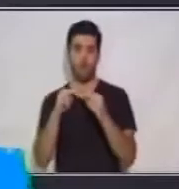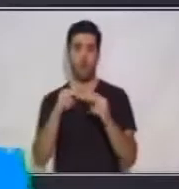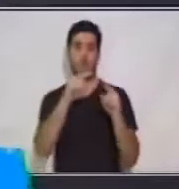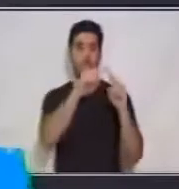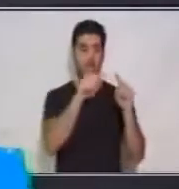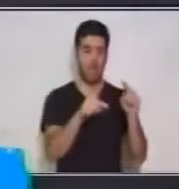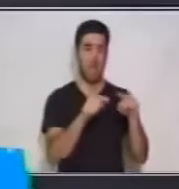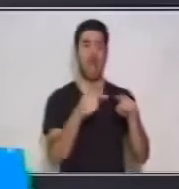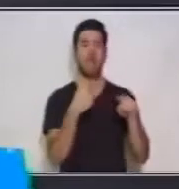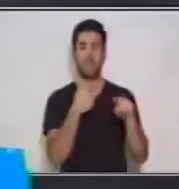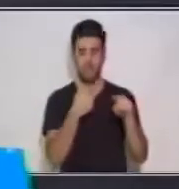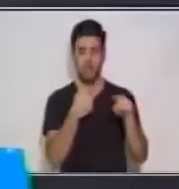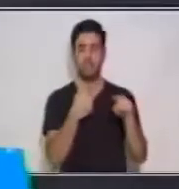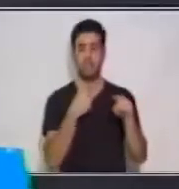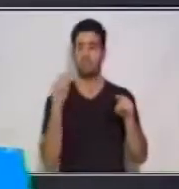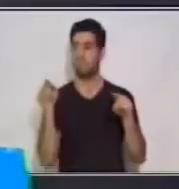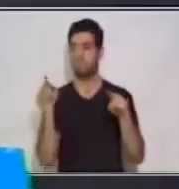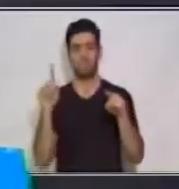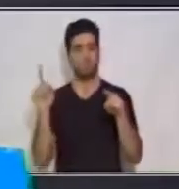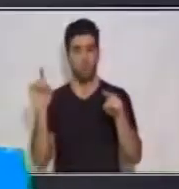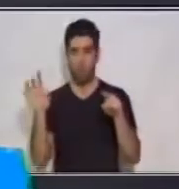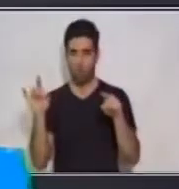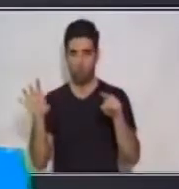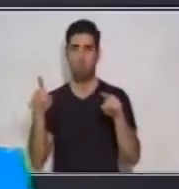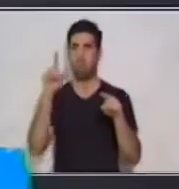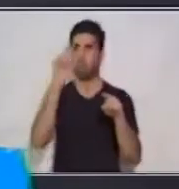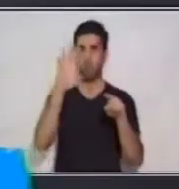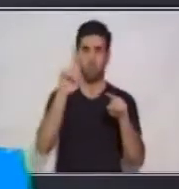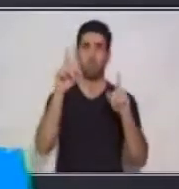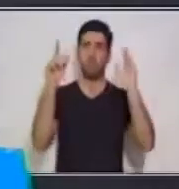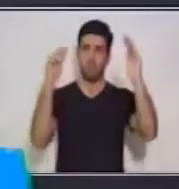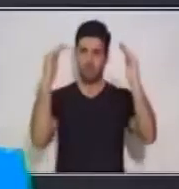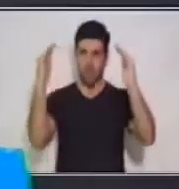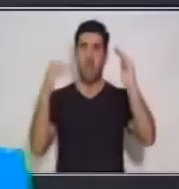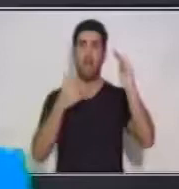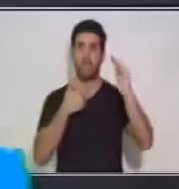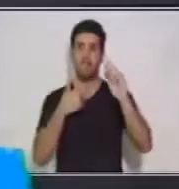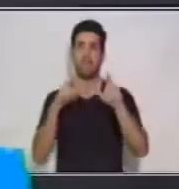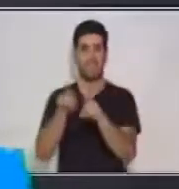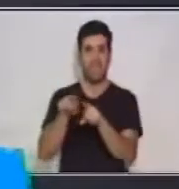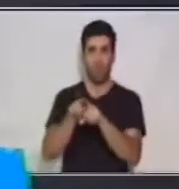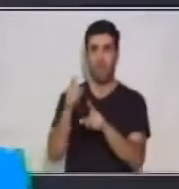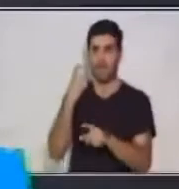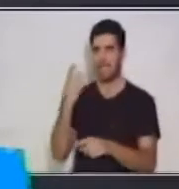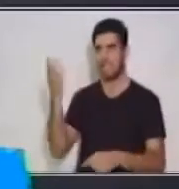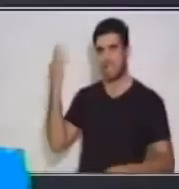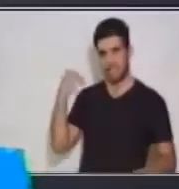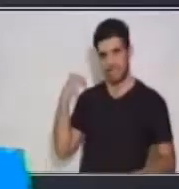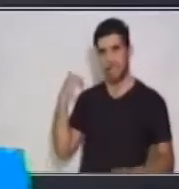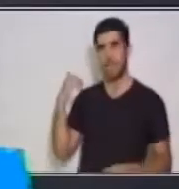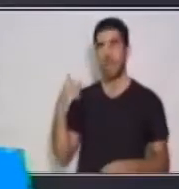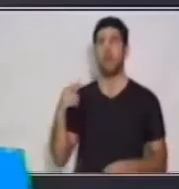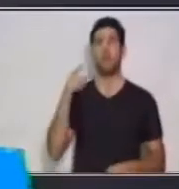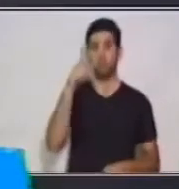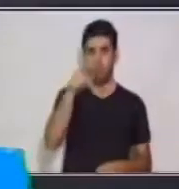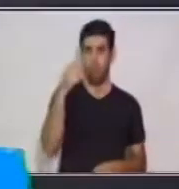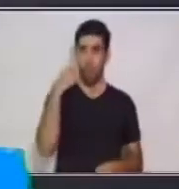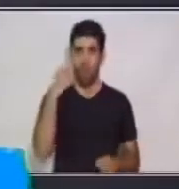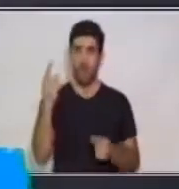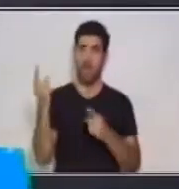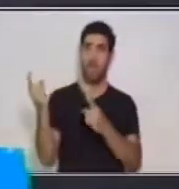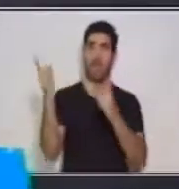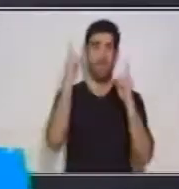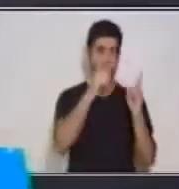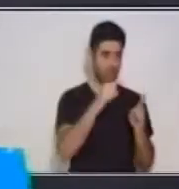ángulo y conocemos dos lados. Entonces, aplicando las mismas relaciones